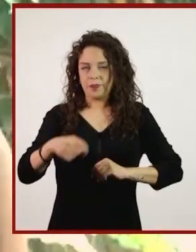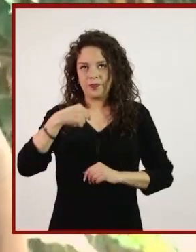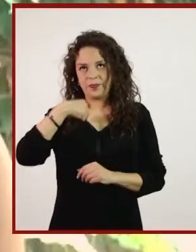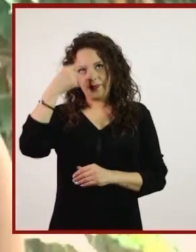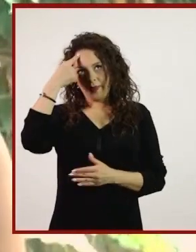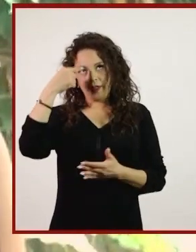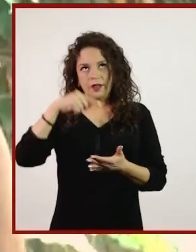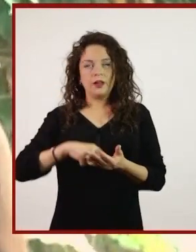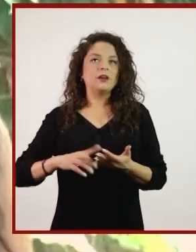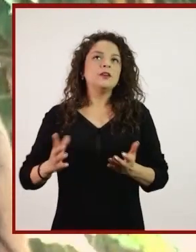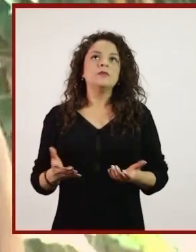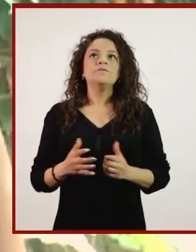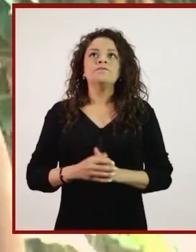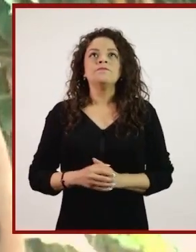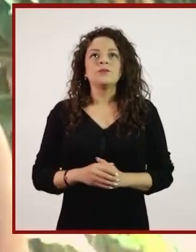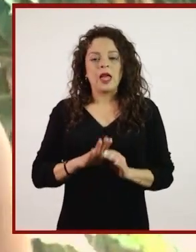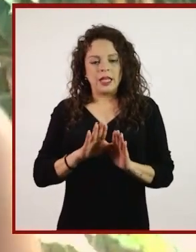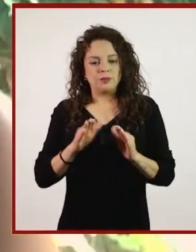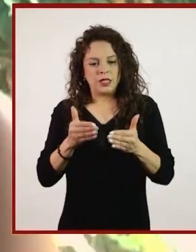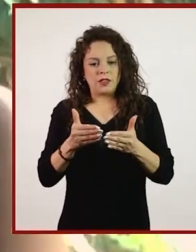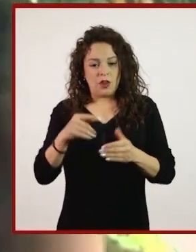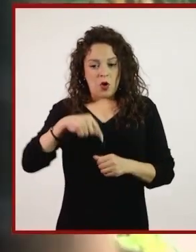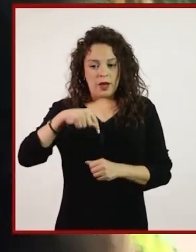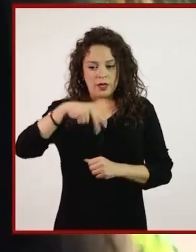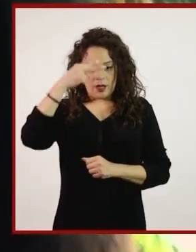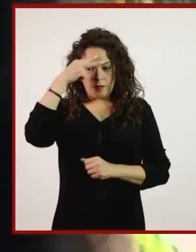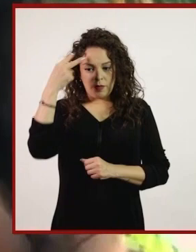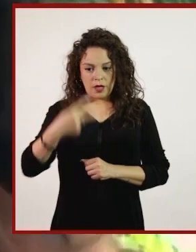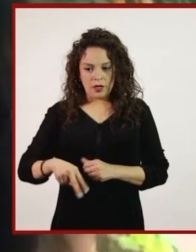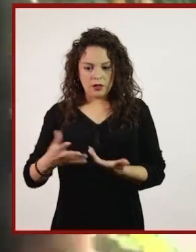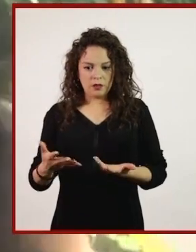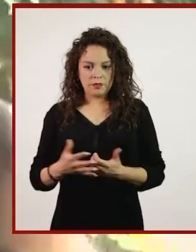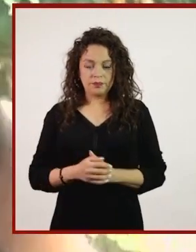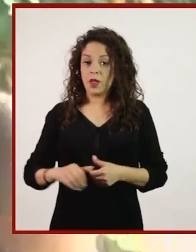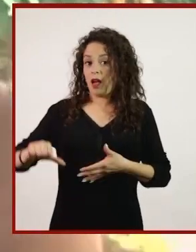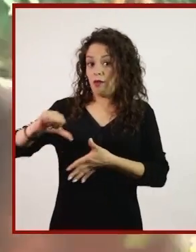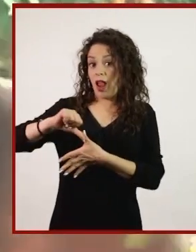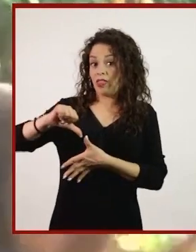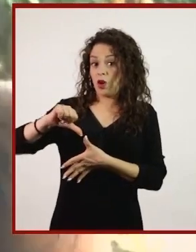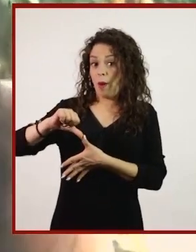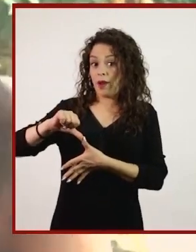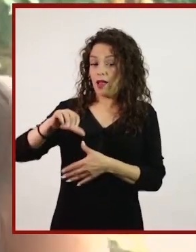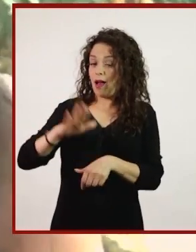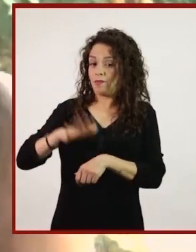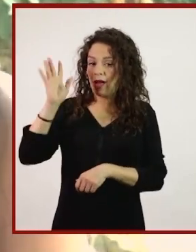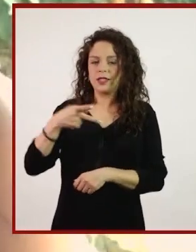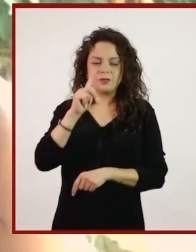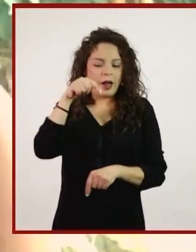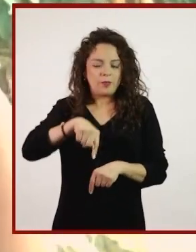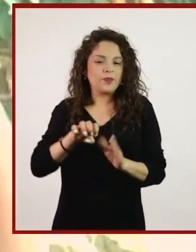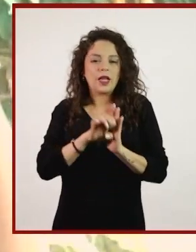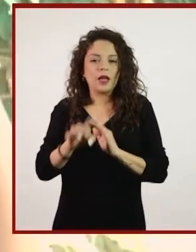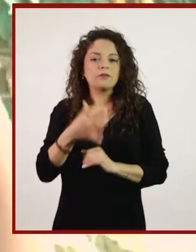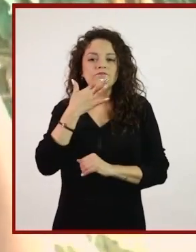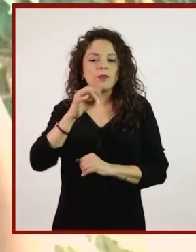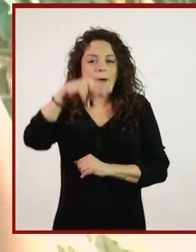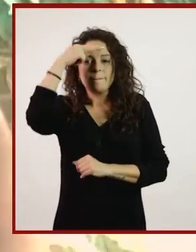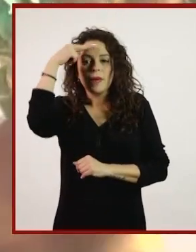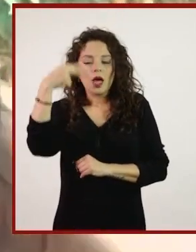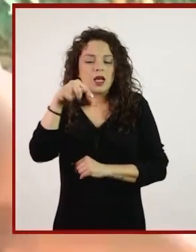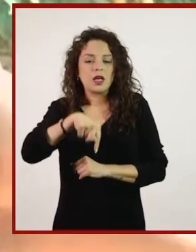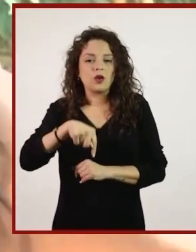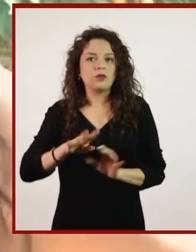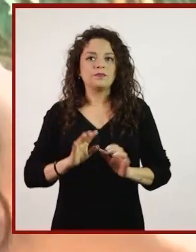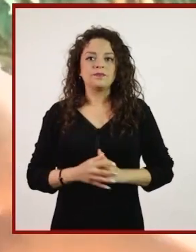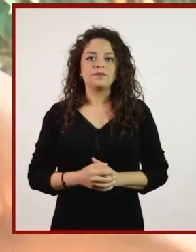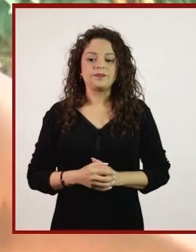que, por ejemplo, hablando como de situaciones específicas en México, ¿no? En Latinoamérica ni se diga, pero hablando en México,